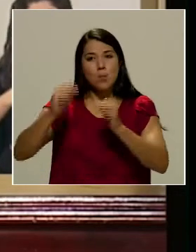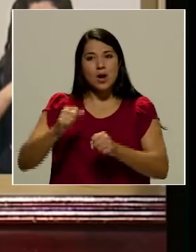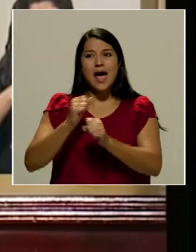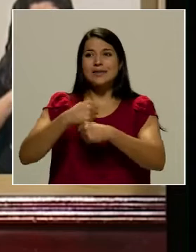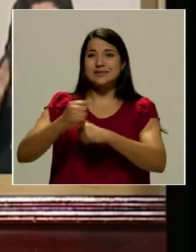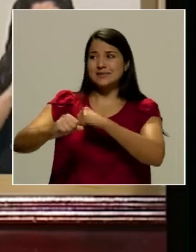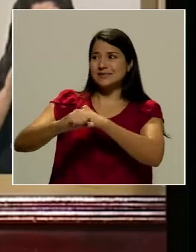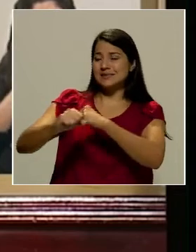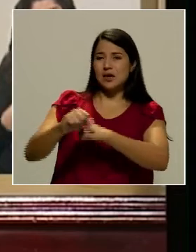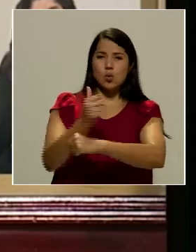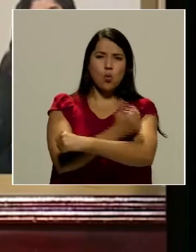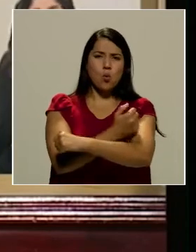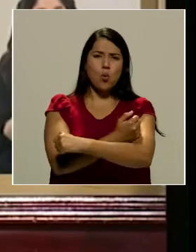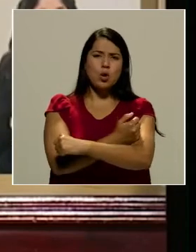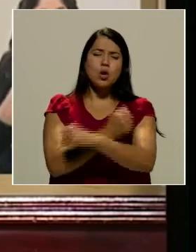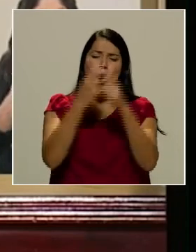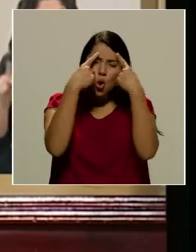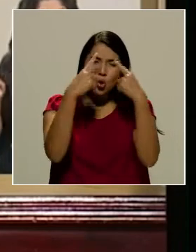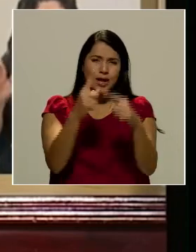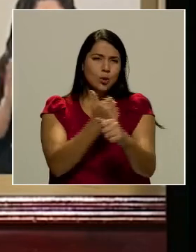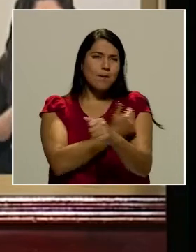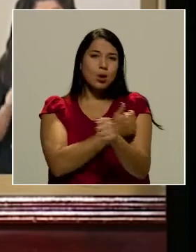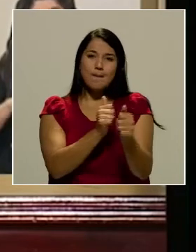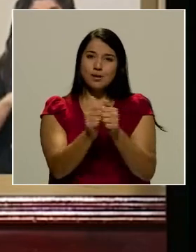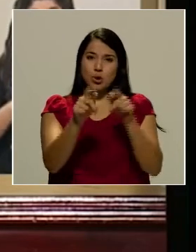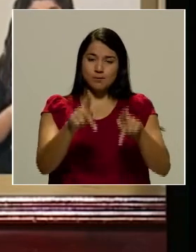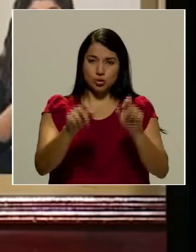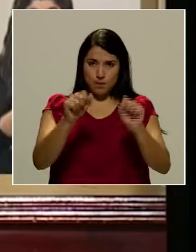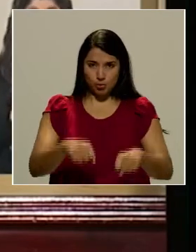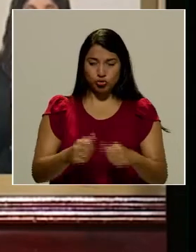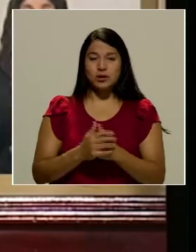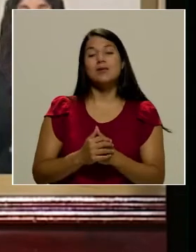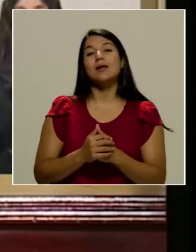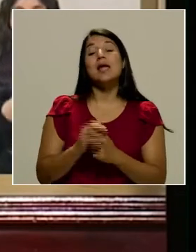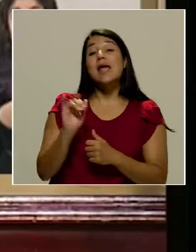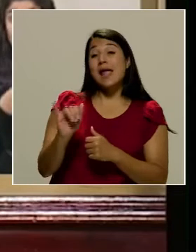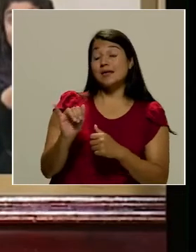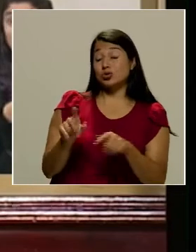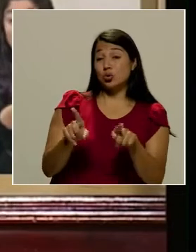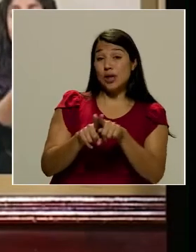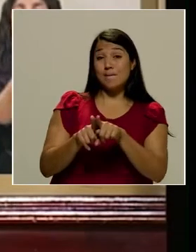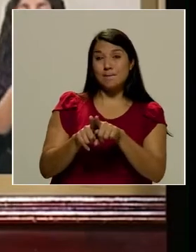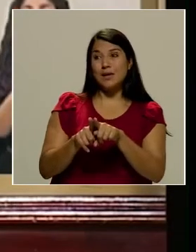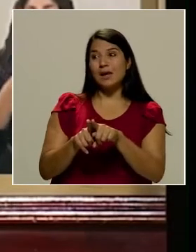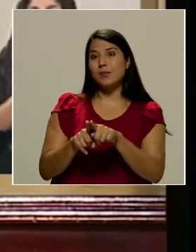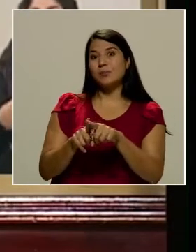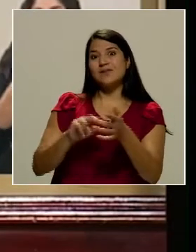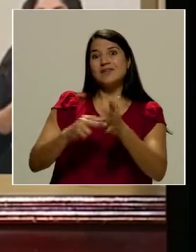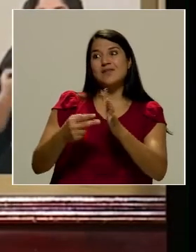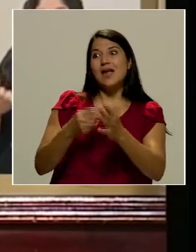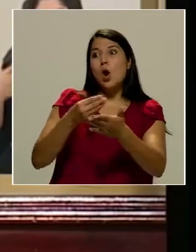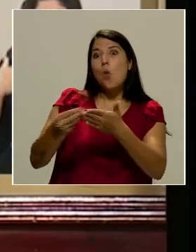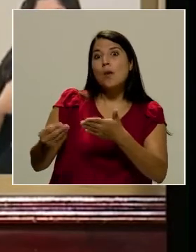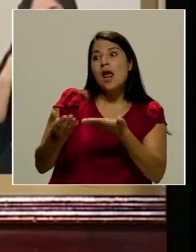alcance posible. Esto implica, además de la adquisición de las vacunas, las eventuales adquisiciones de equipos necesarios para esta